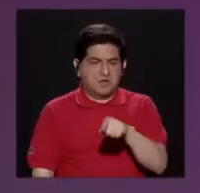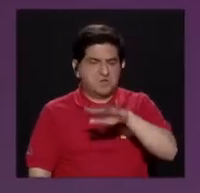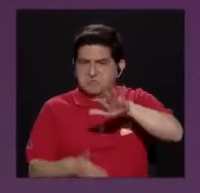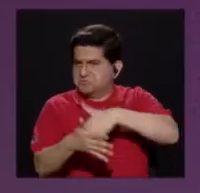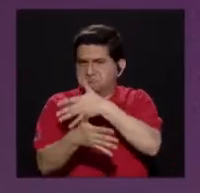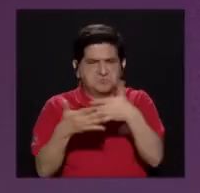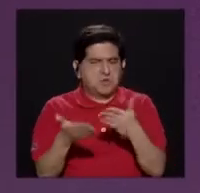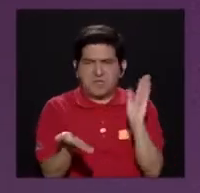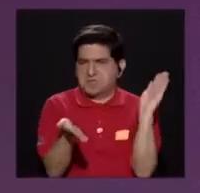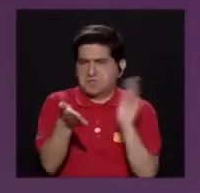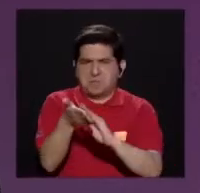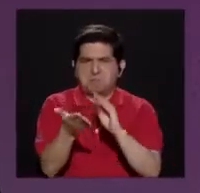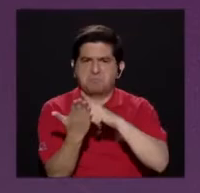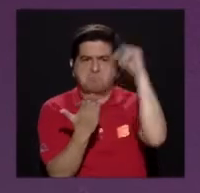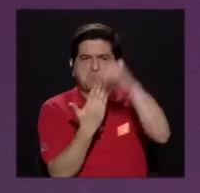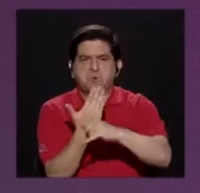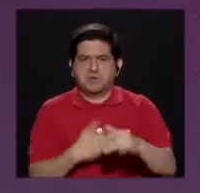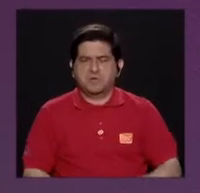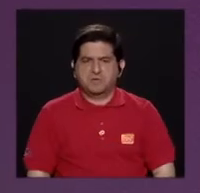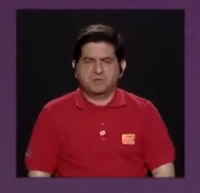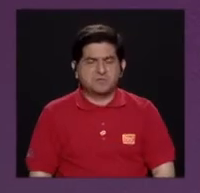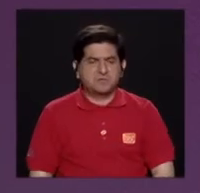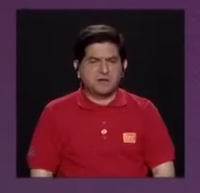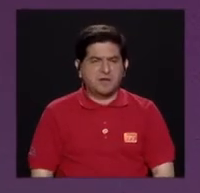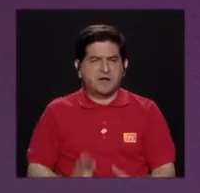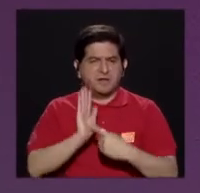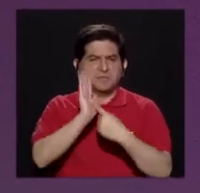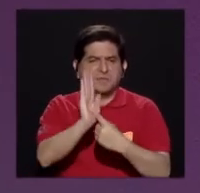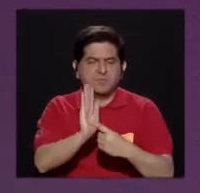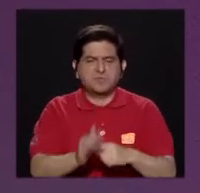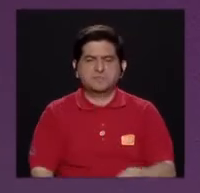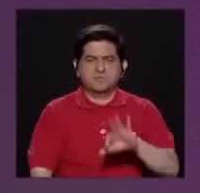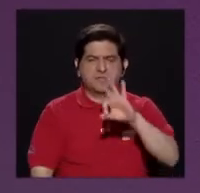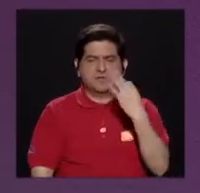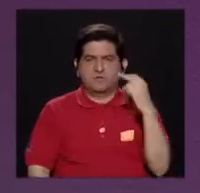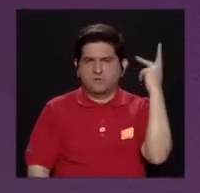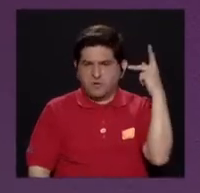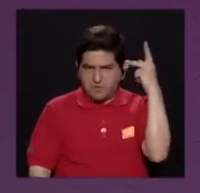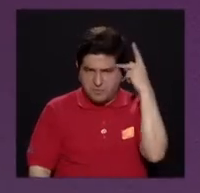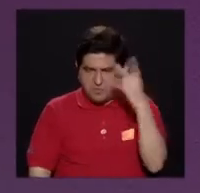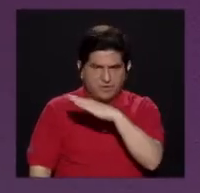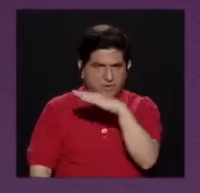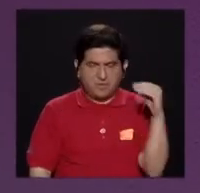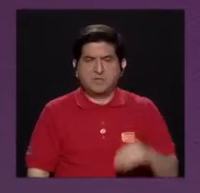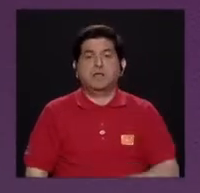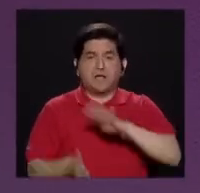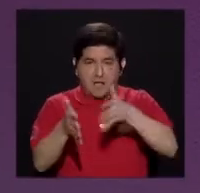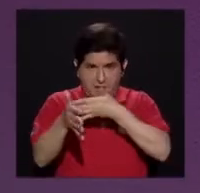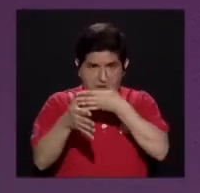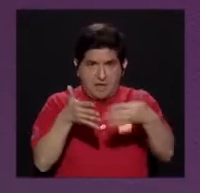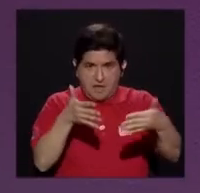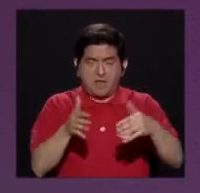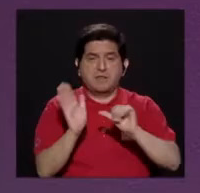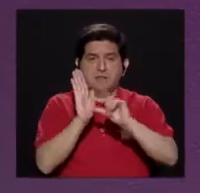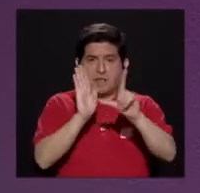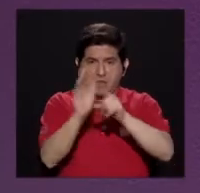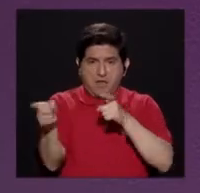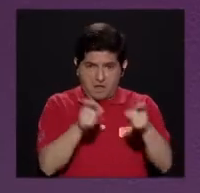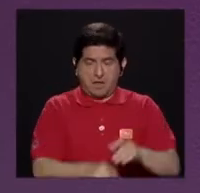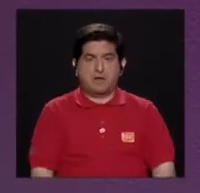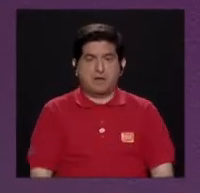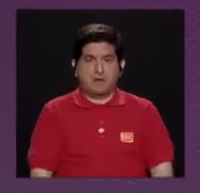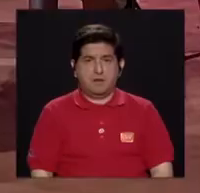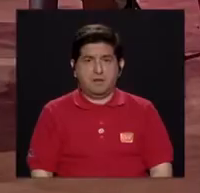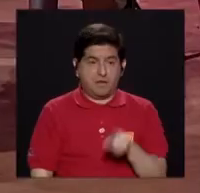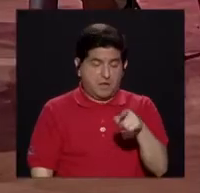agenda proyectos. Entonces, visibilidad política y logran controlar la agenda legislativa. No es poca cosa, en realidad es mucha. Sí, son poquitos,